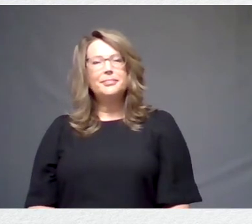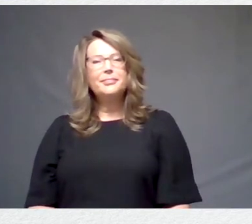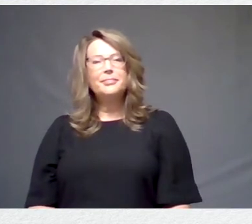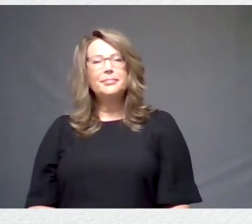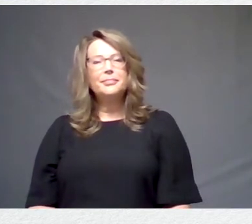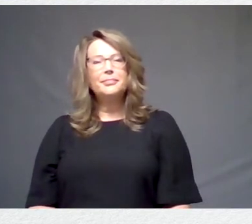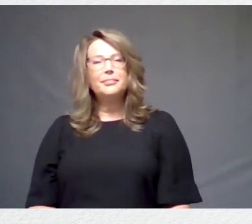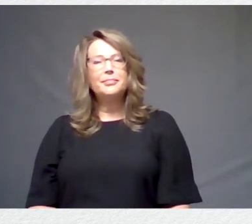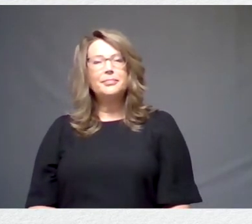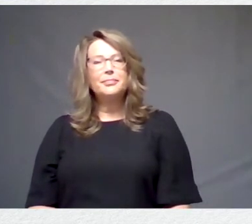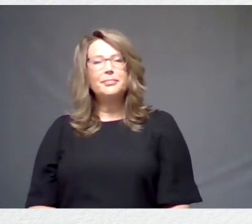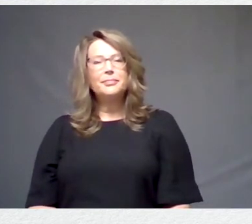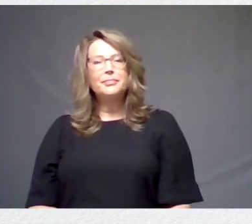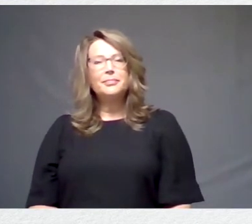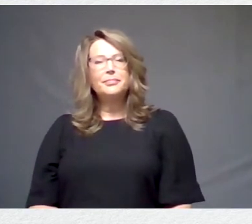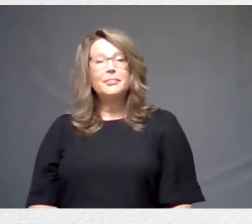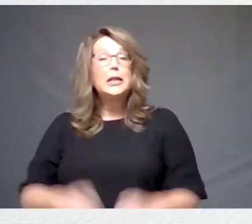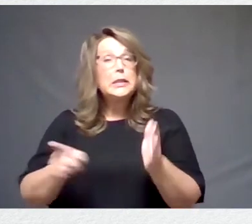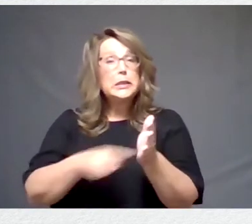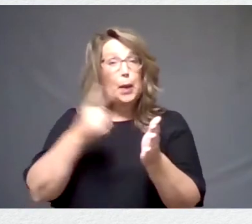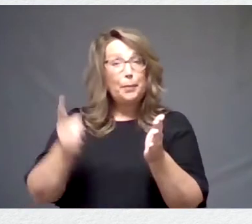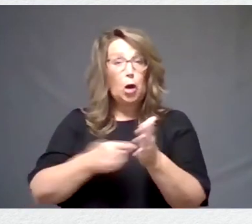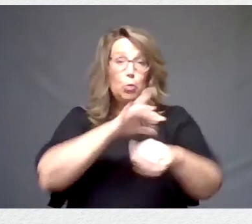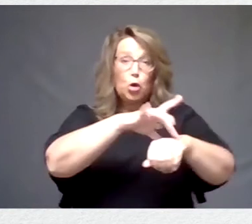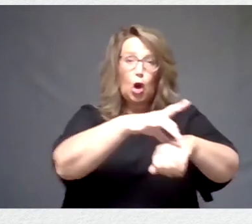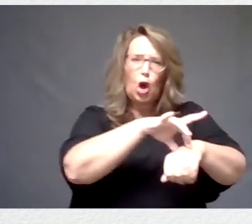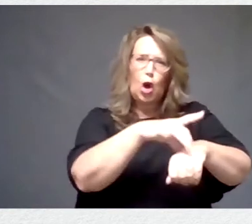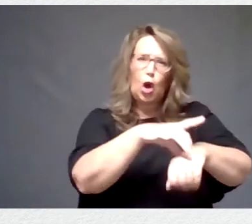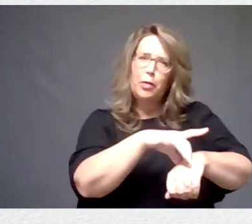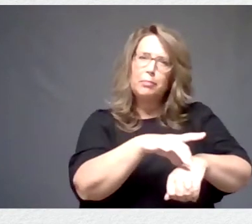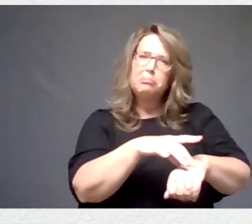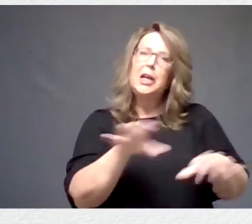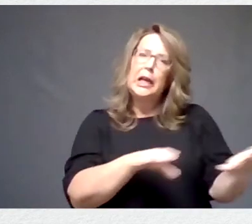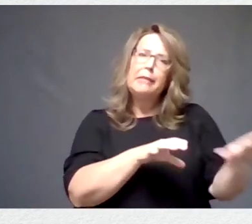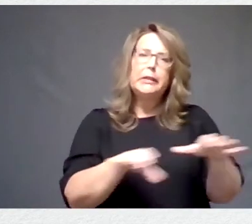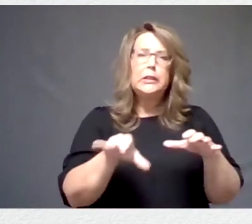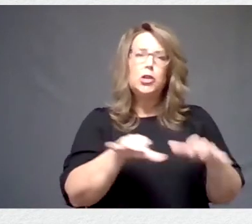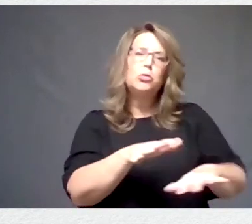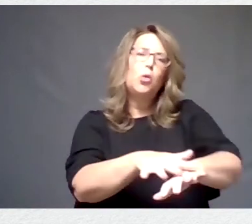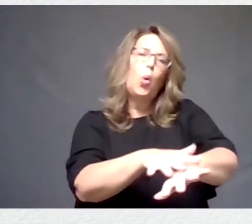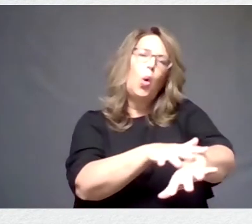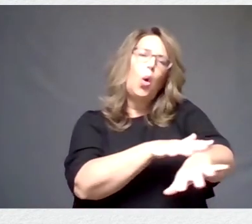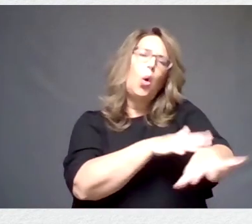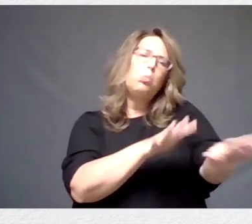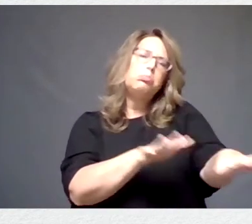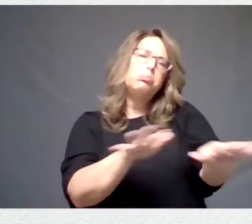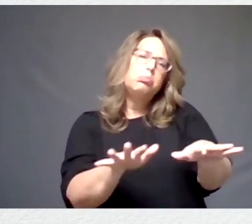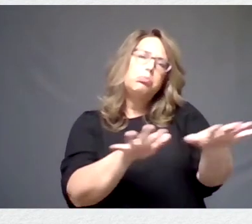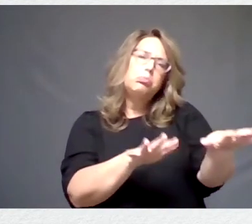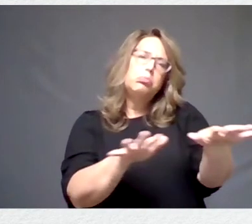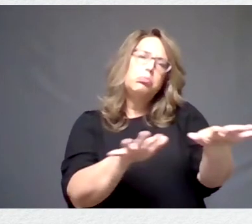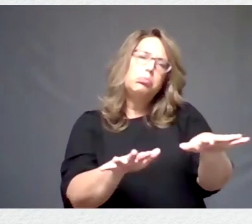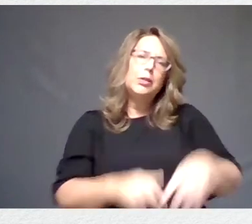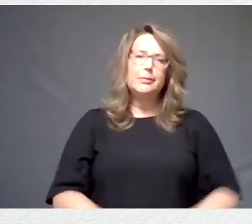Things can sometimes move slowly here on Earth. Las cosas algunas veces se pueden mover lento